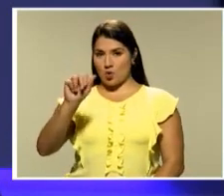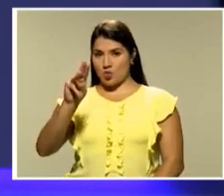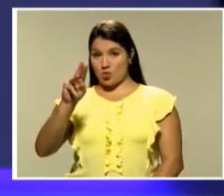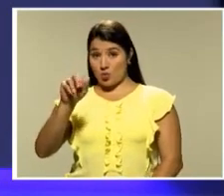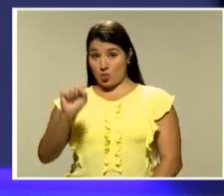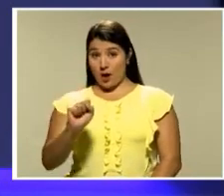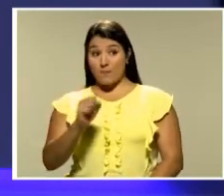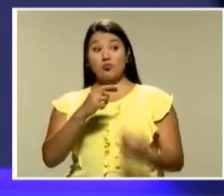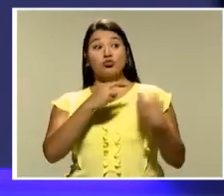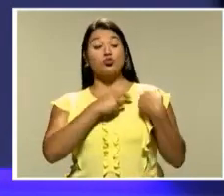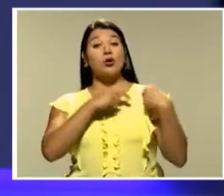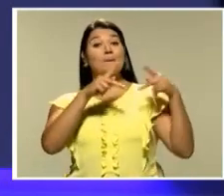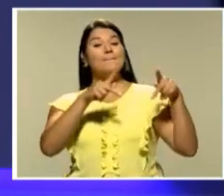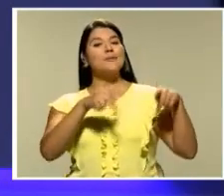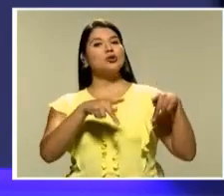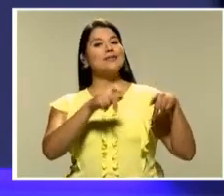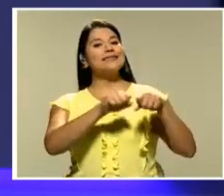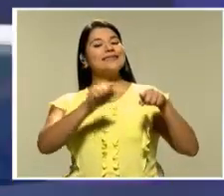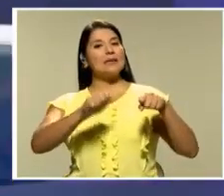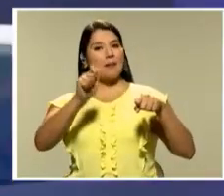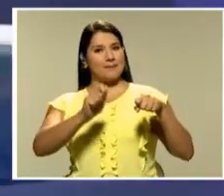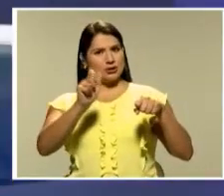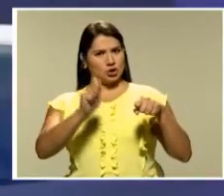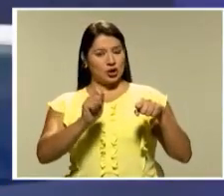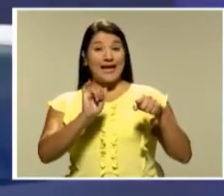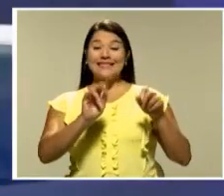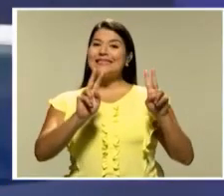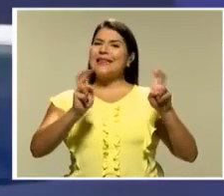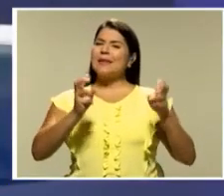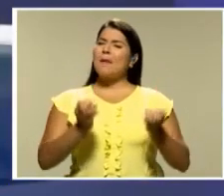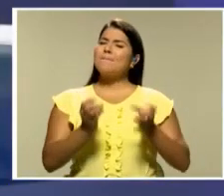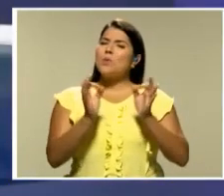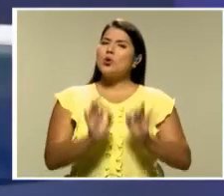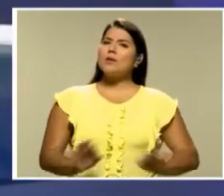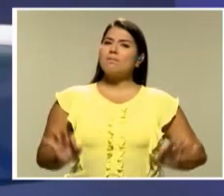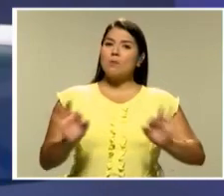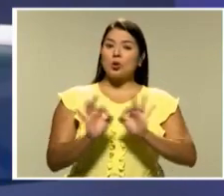Un tema vital para todos los costarricenses, saber